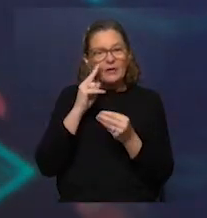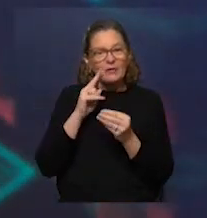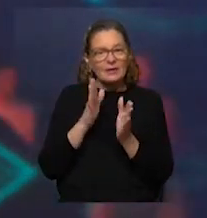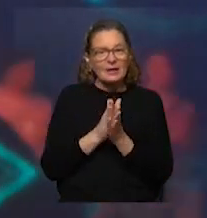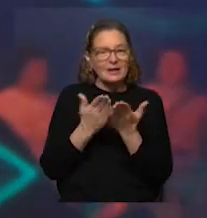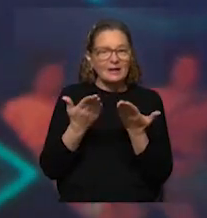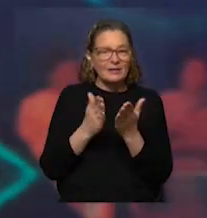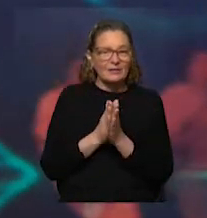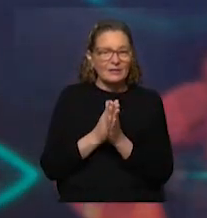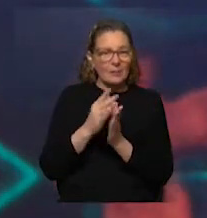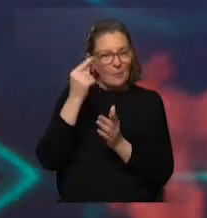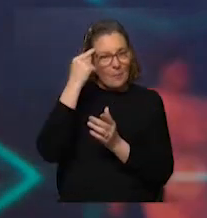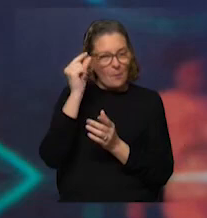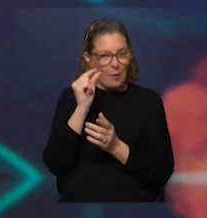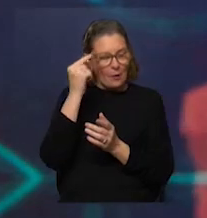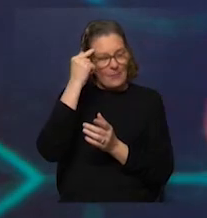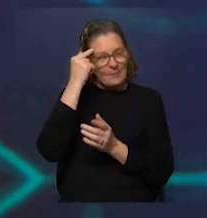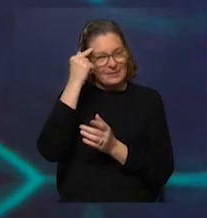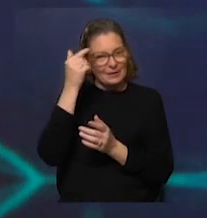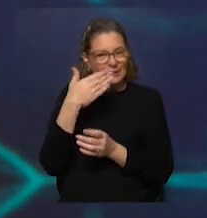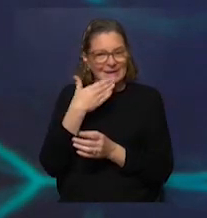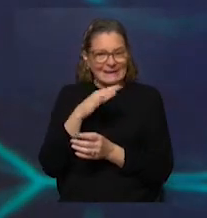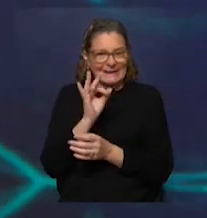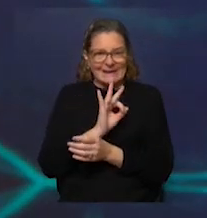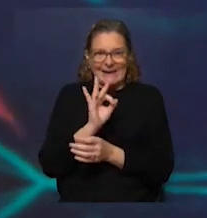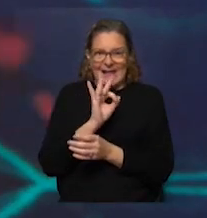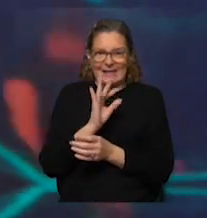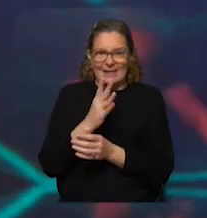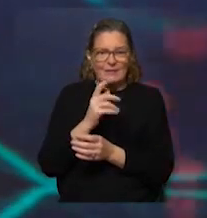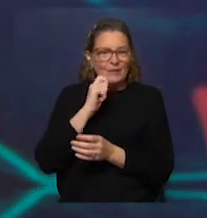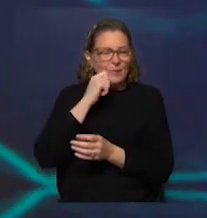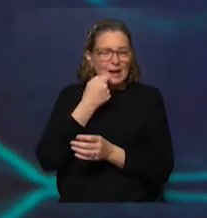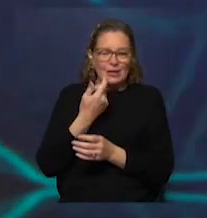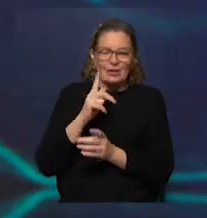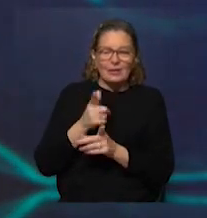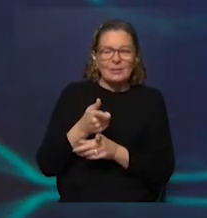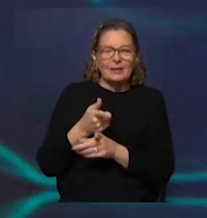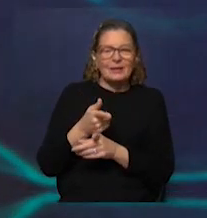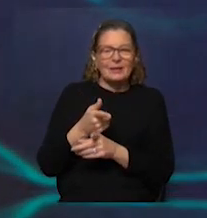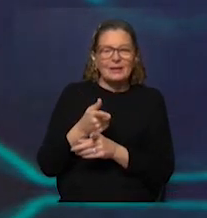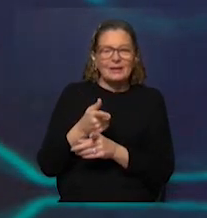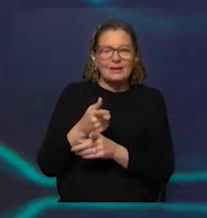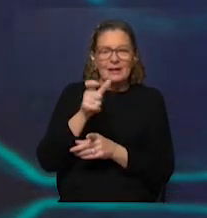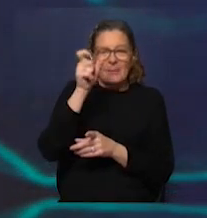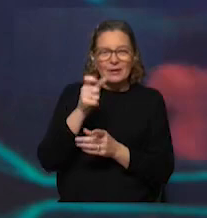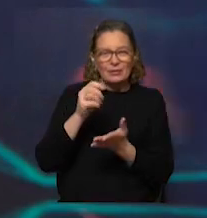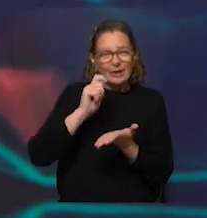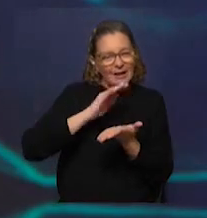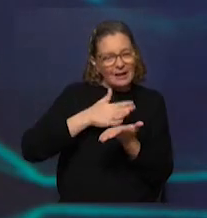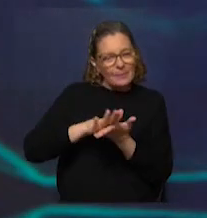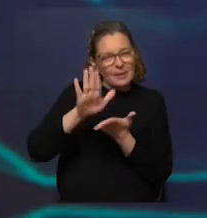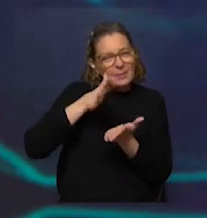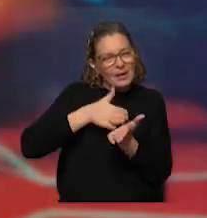no flashás un poco flashás no se entiende nada fue muy lindo también mismo hasta la gente de la imprenta por ejemplo